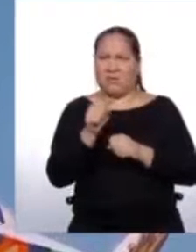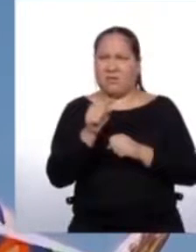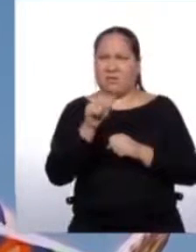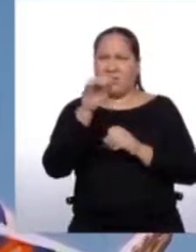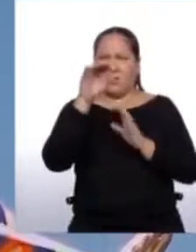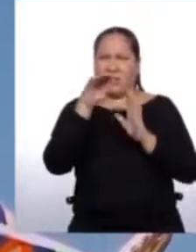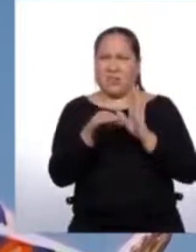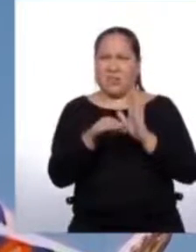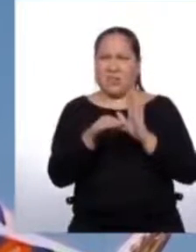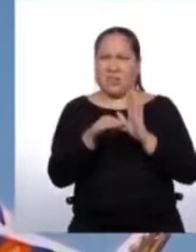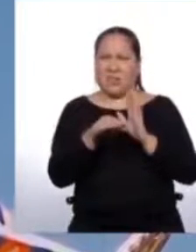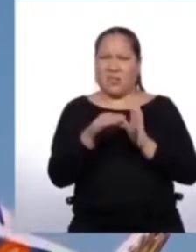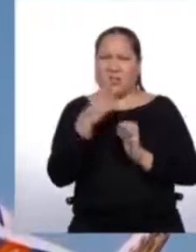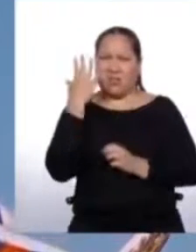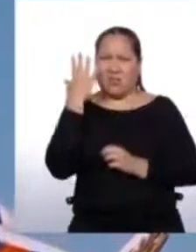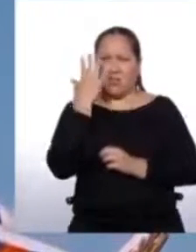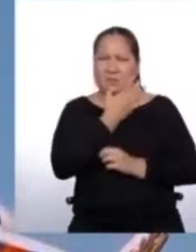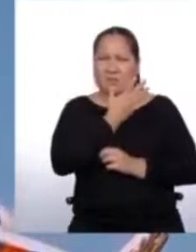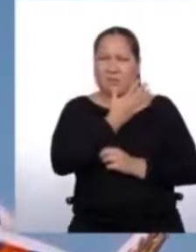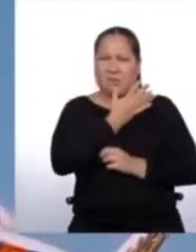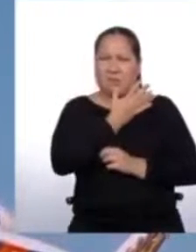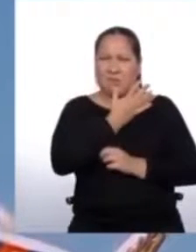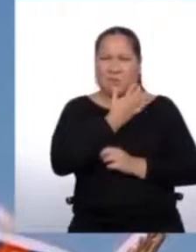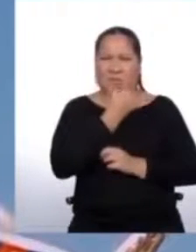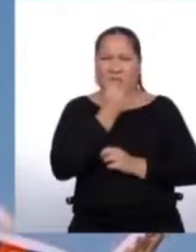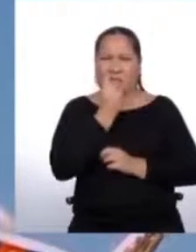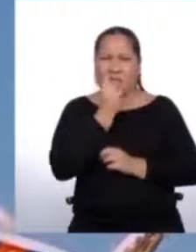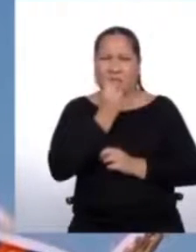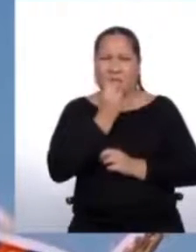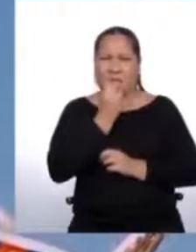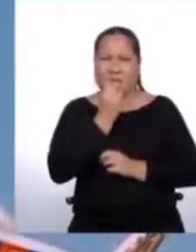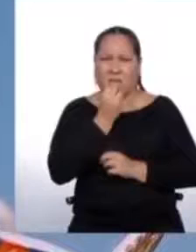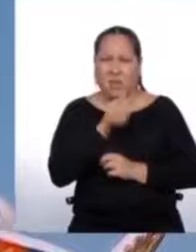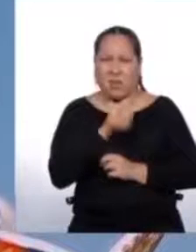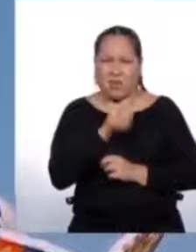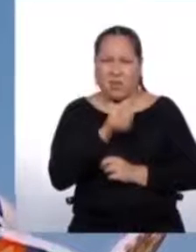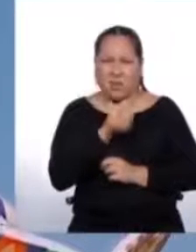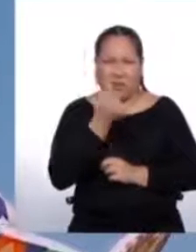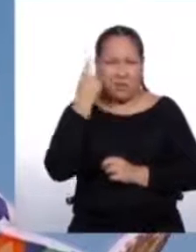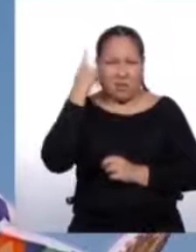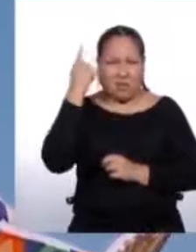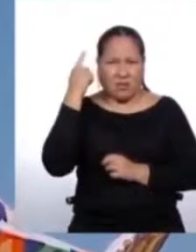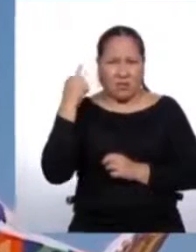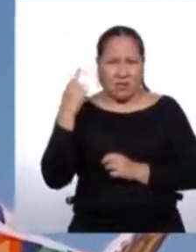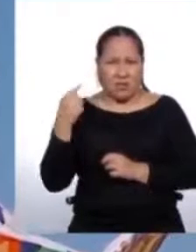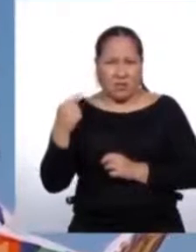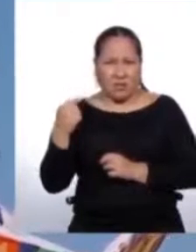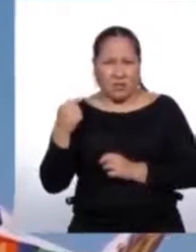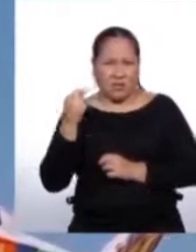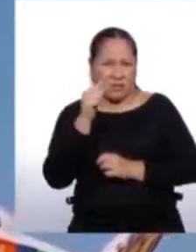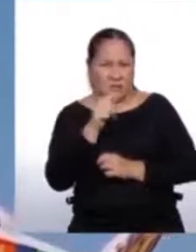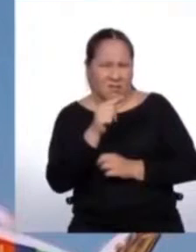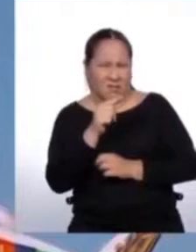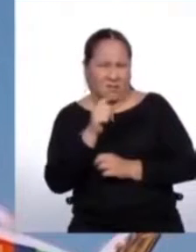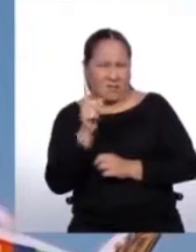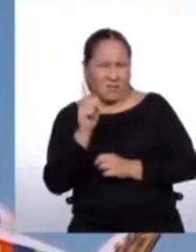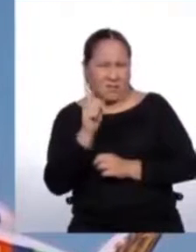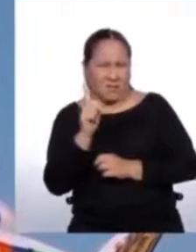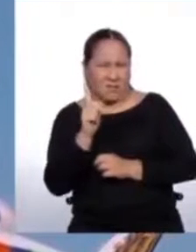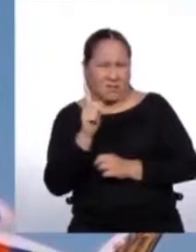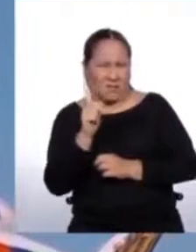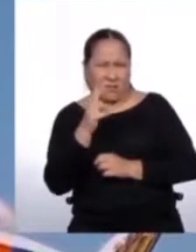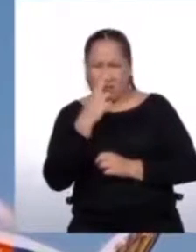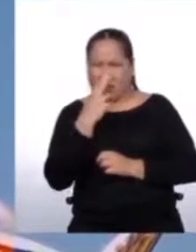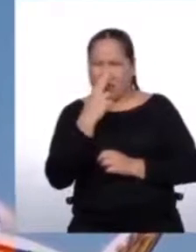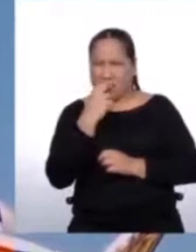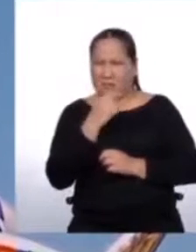retaco, oscuro, bembudo y de cabello ensortijado. Algo que no le era del todo desconocido, pero que